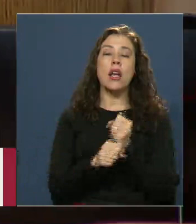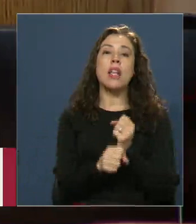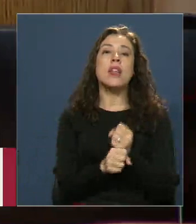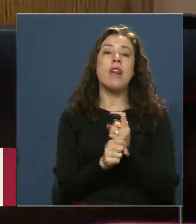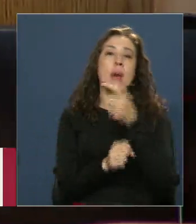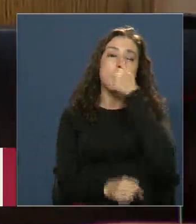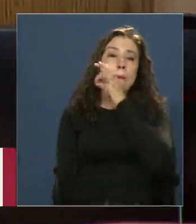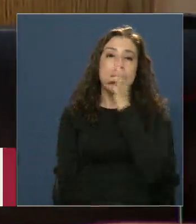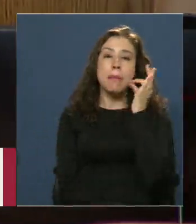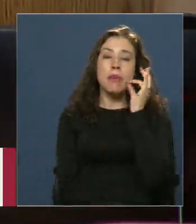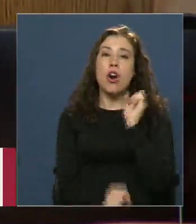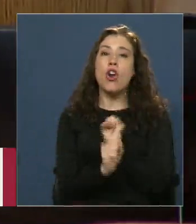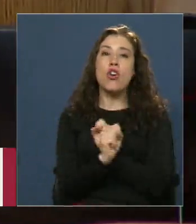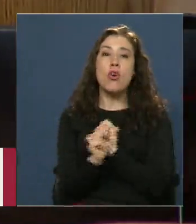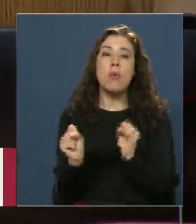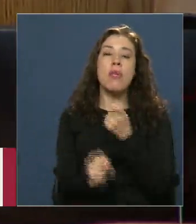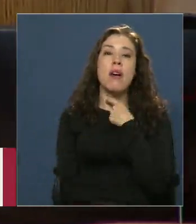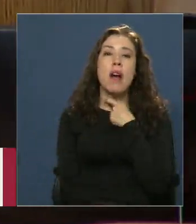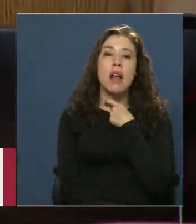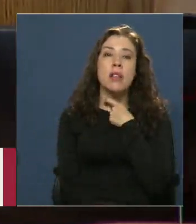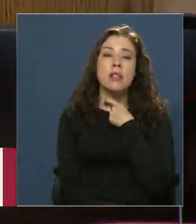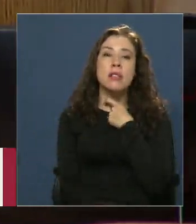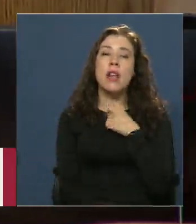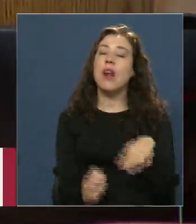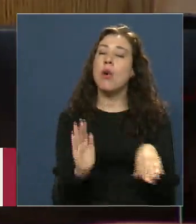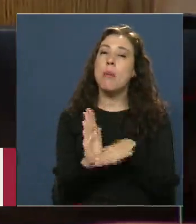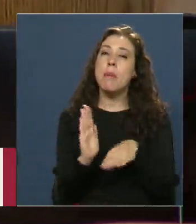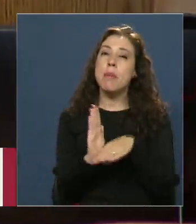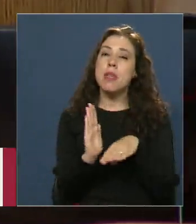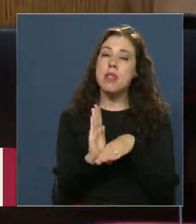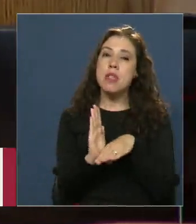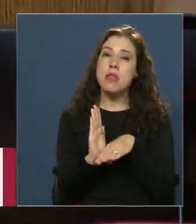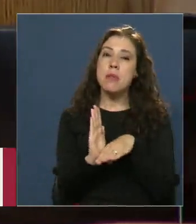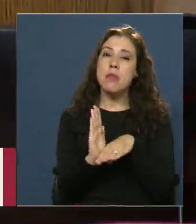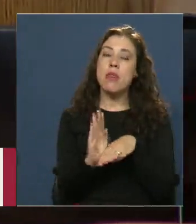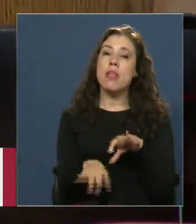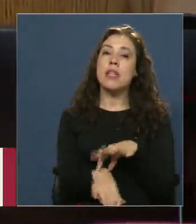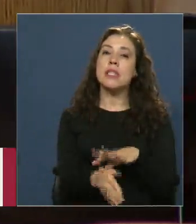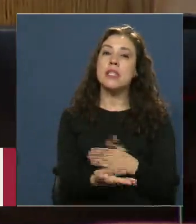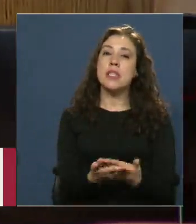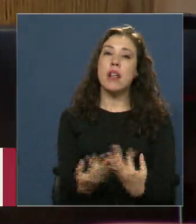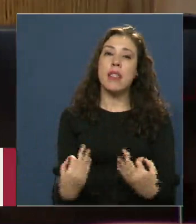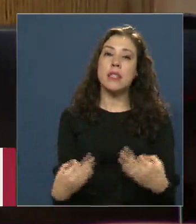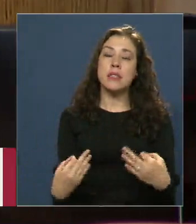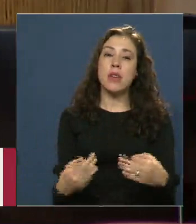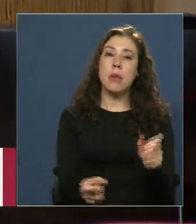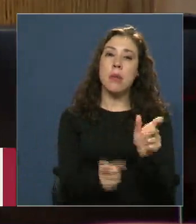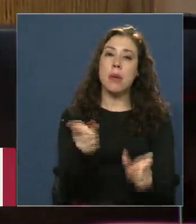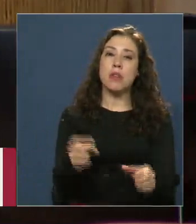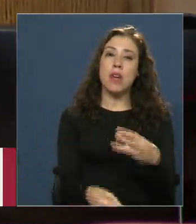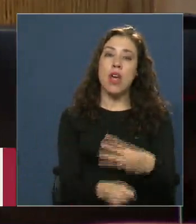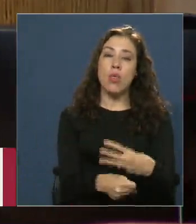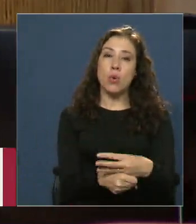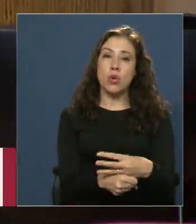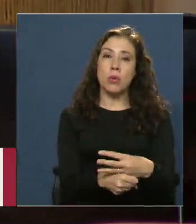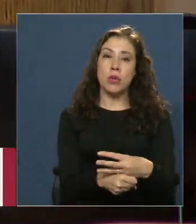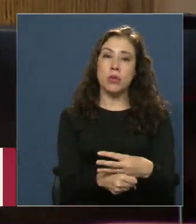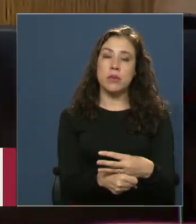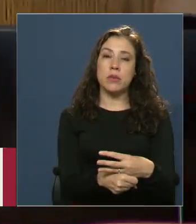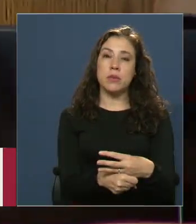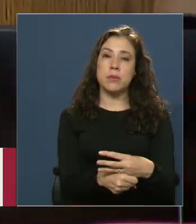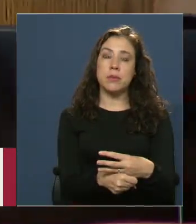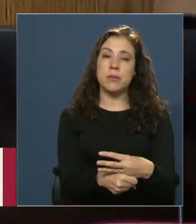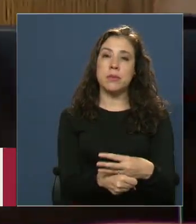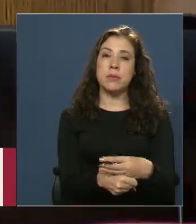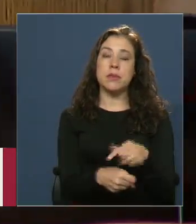clandestinidad, no pudiendo asegurarse las condiciones mínimas de salubridad y seguridad para el adulto mayor. Que